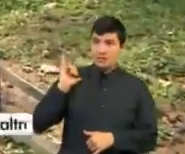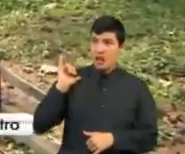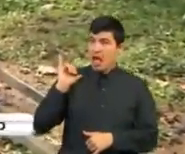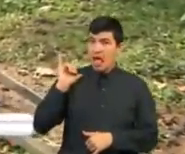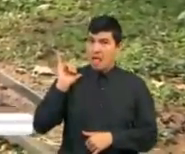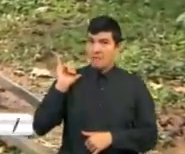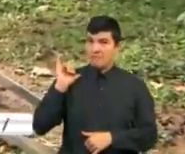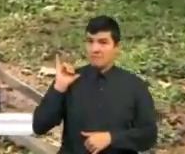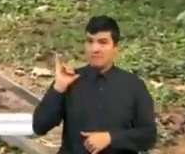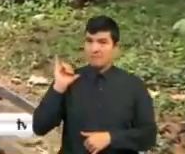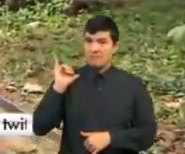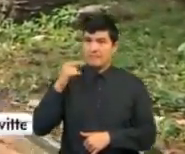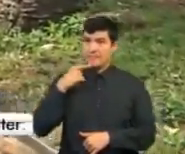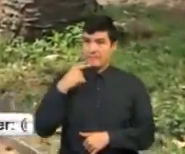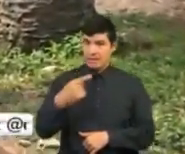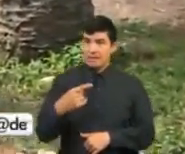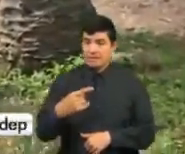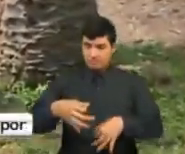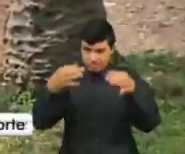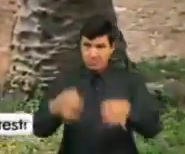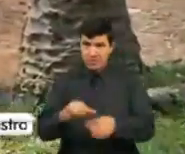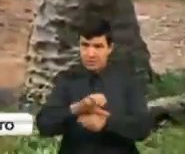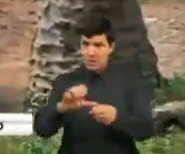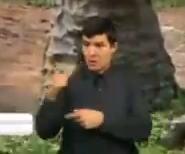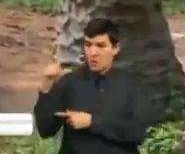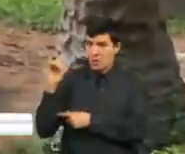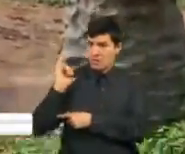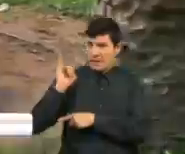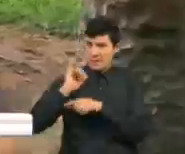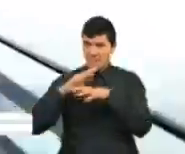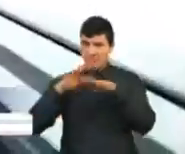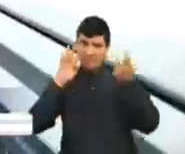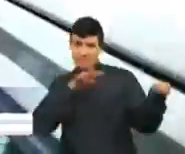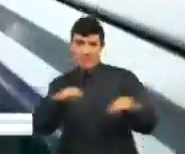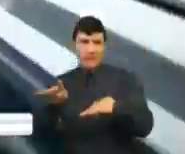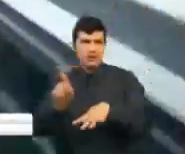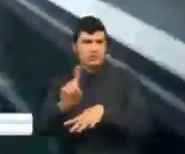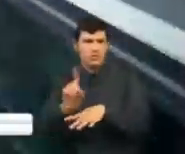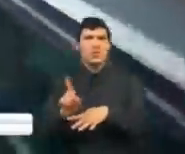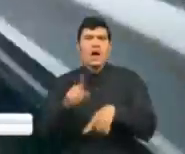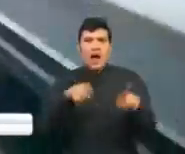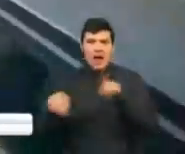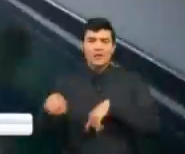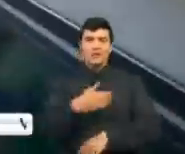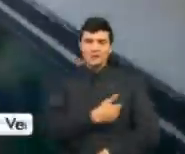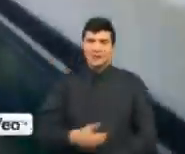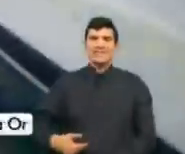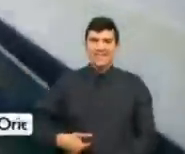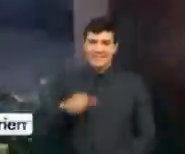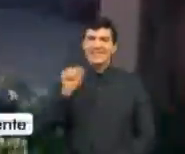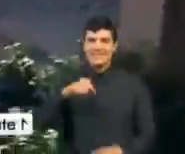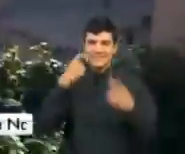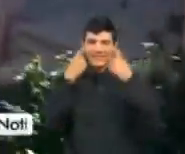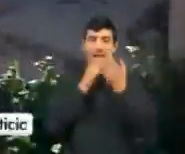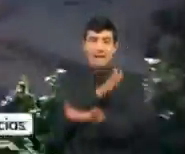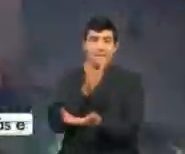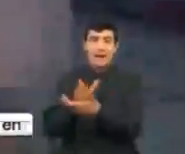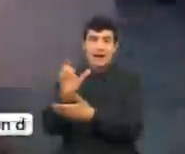de que la ciudad de Cúcuta sea militarizada en estos momentos. Lo que sí se tiene confirmado es la llegada del presidente Juan Manuel Santos a la ciudad